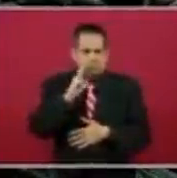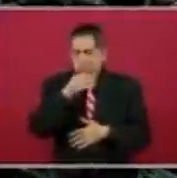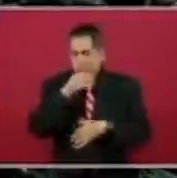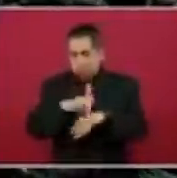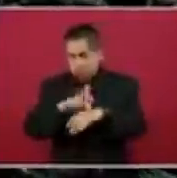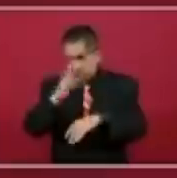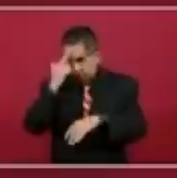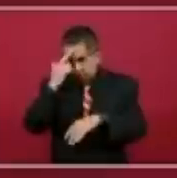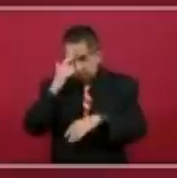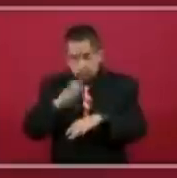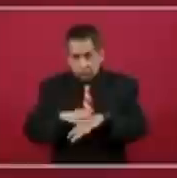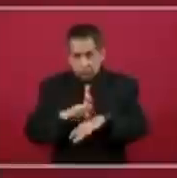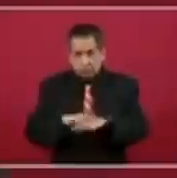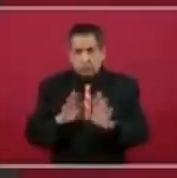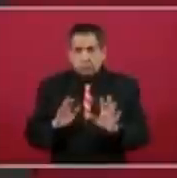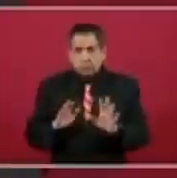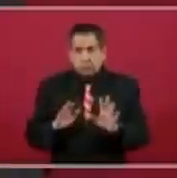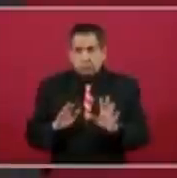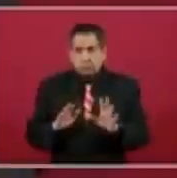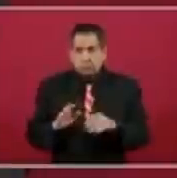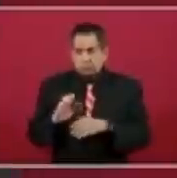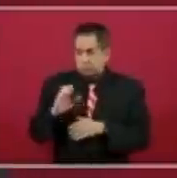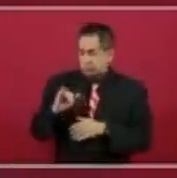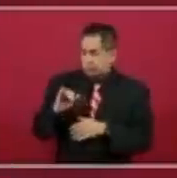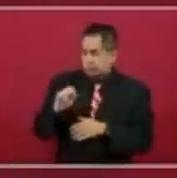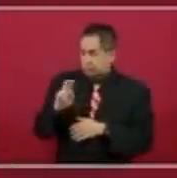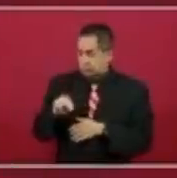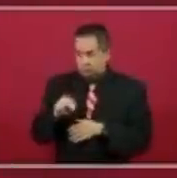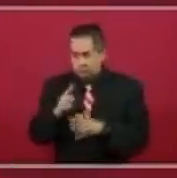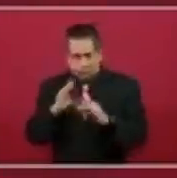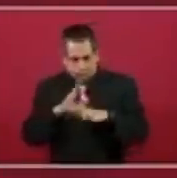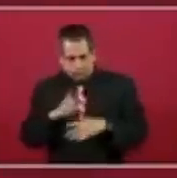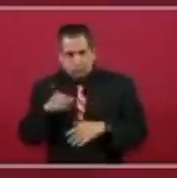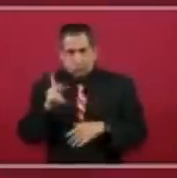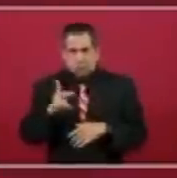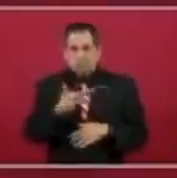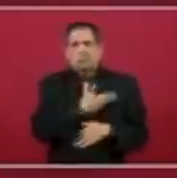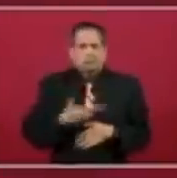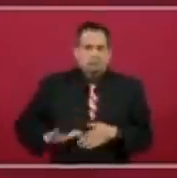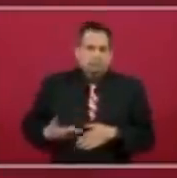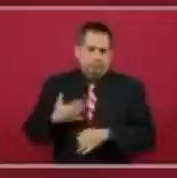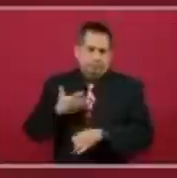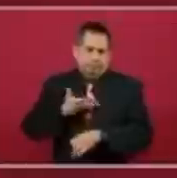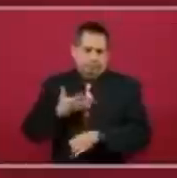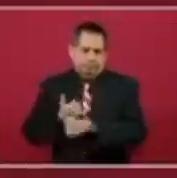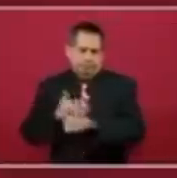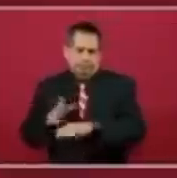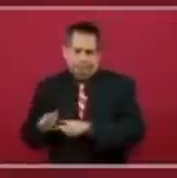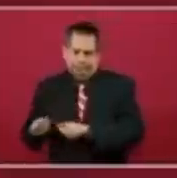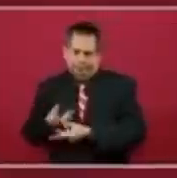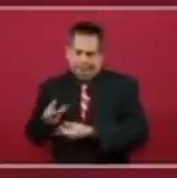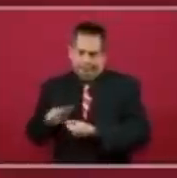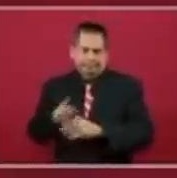que ya no está el CISEN, pero el presidente tiene información.